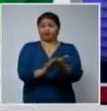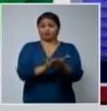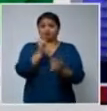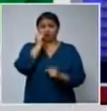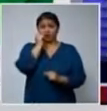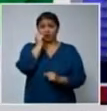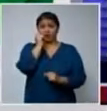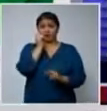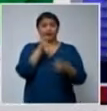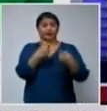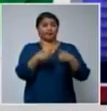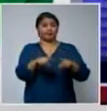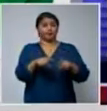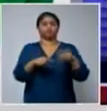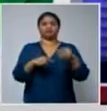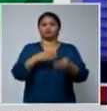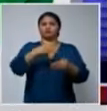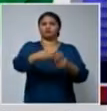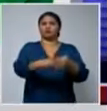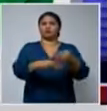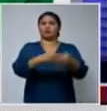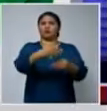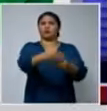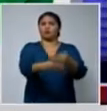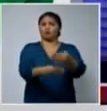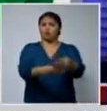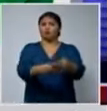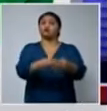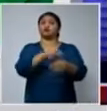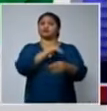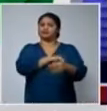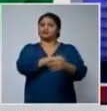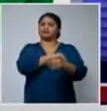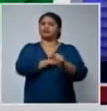esta fecha comenzó con sintomatología.